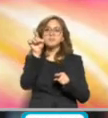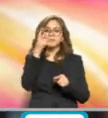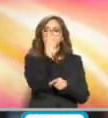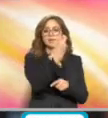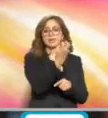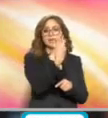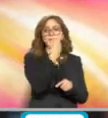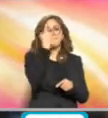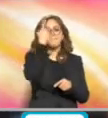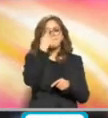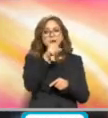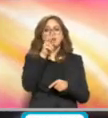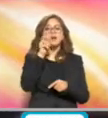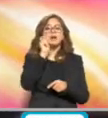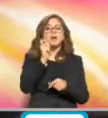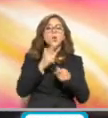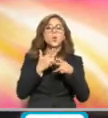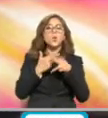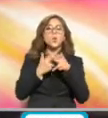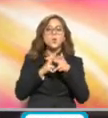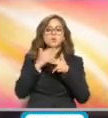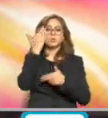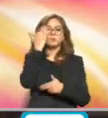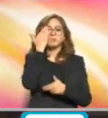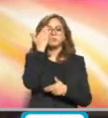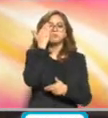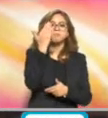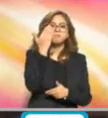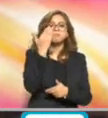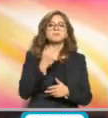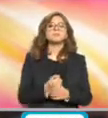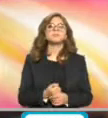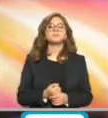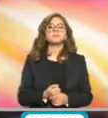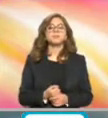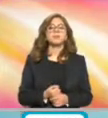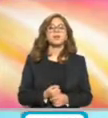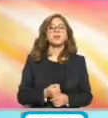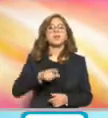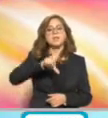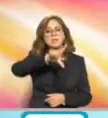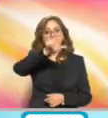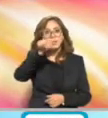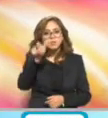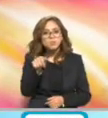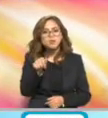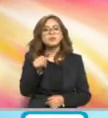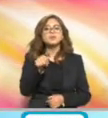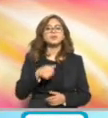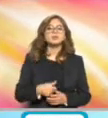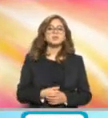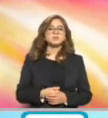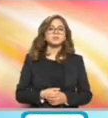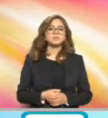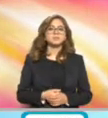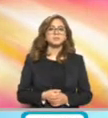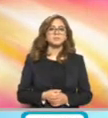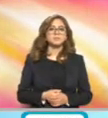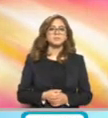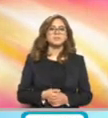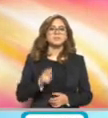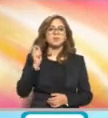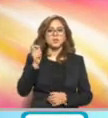para resaltar justamente el huesito y levantar un poquito más la ceja. Posteriormente, dimos una tonalidad